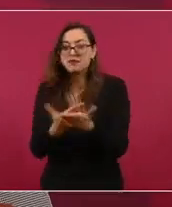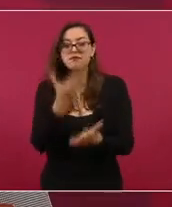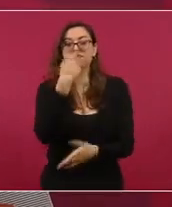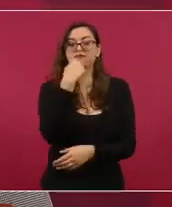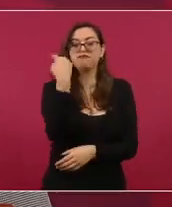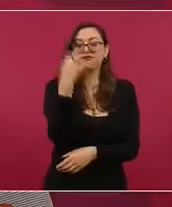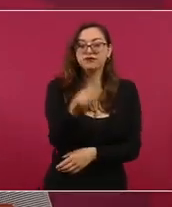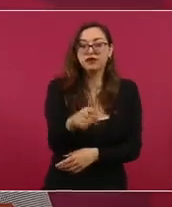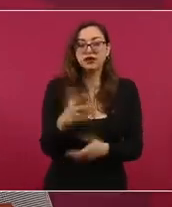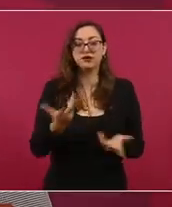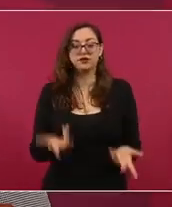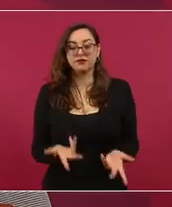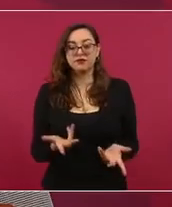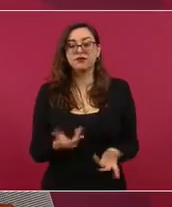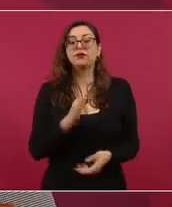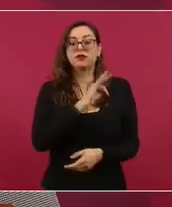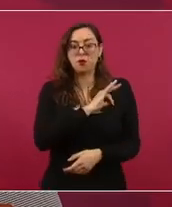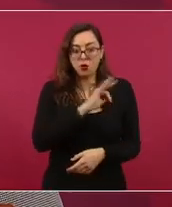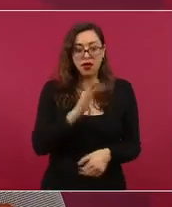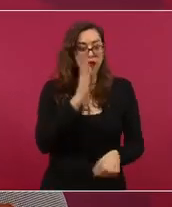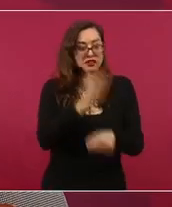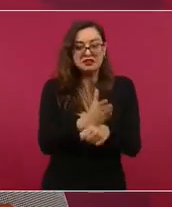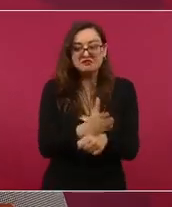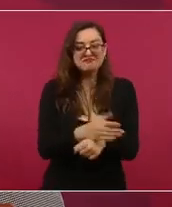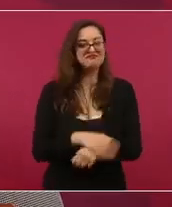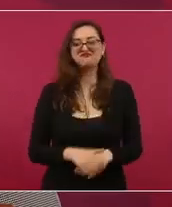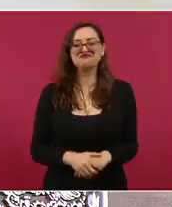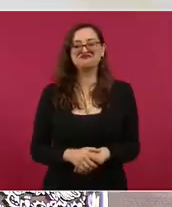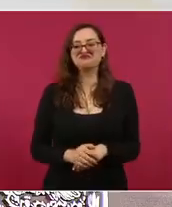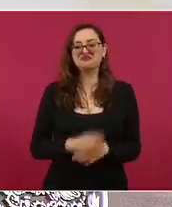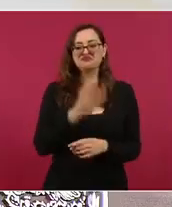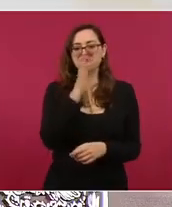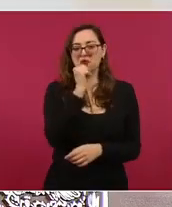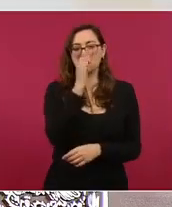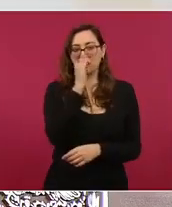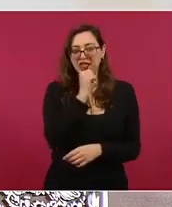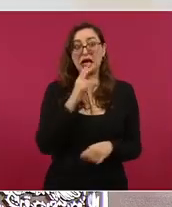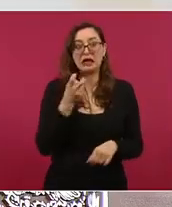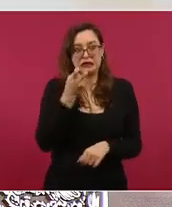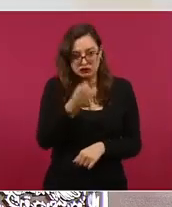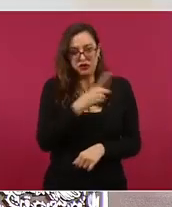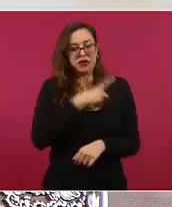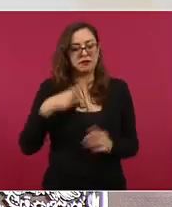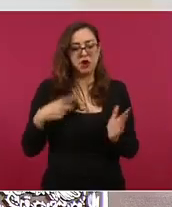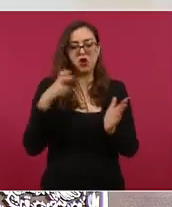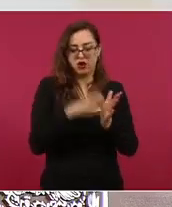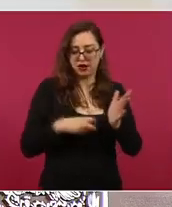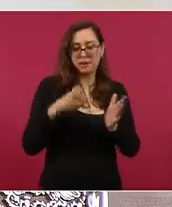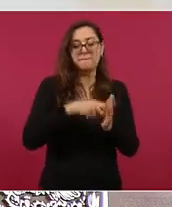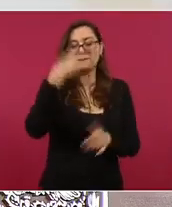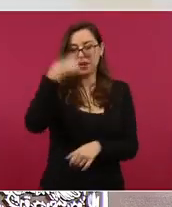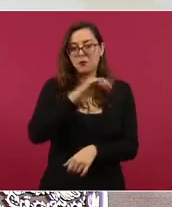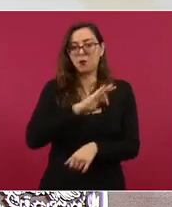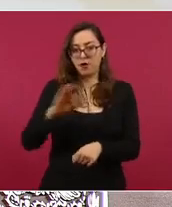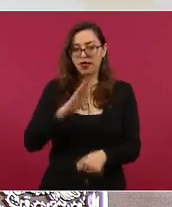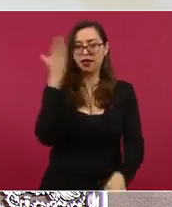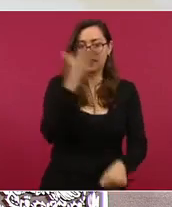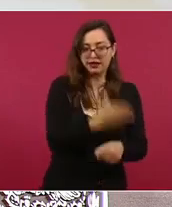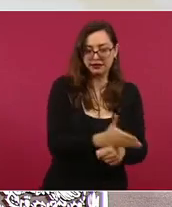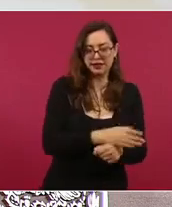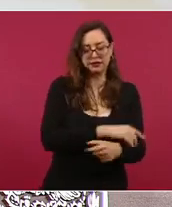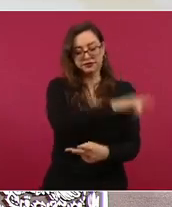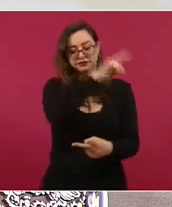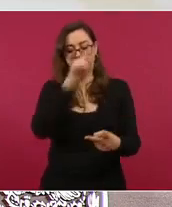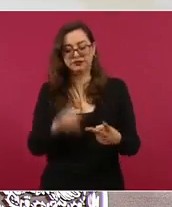carácter coercitivo porque en este momento no lo tiene. También una tercera recomendación es quitar del control de la